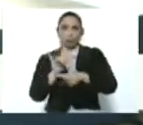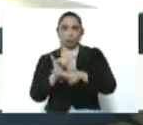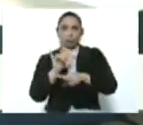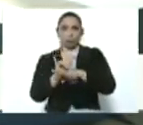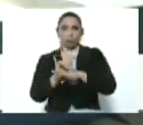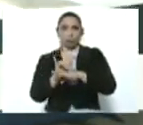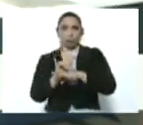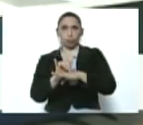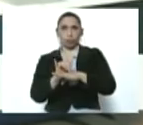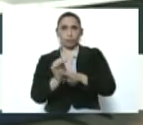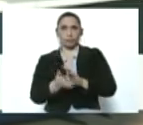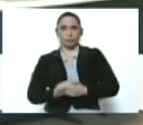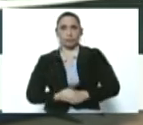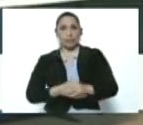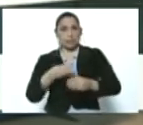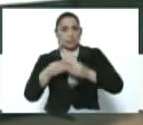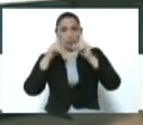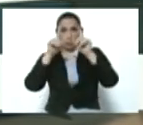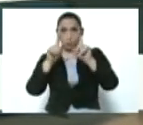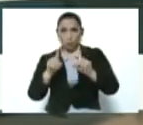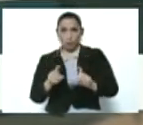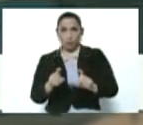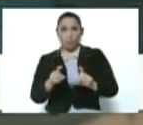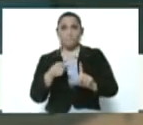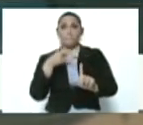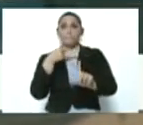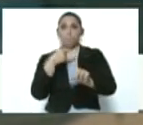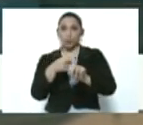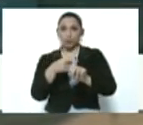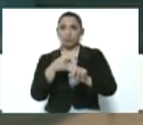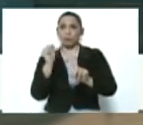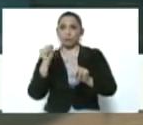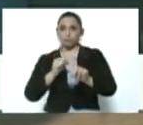gobernador es de un rojo le hicieron la prueba positiva